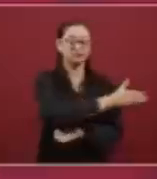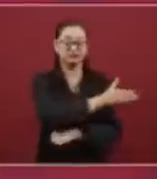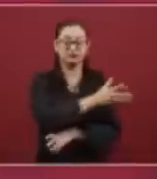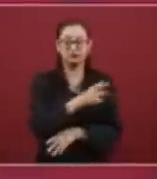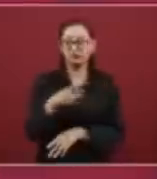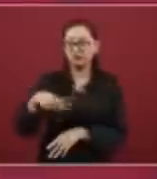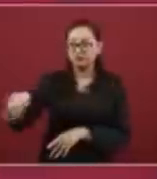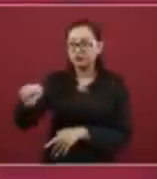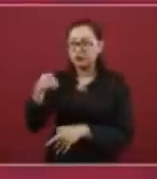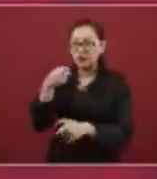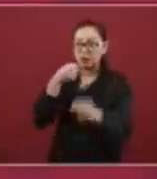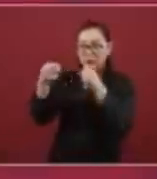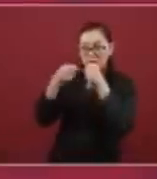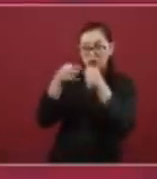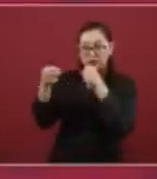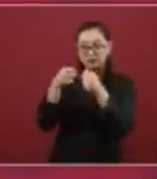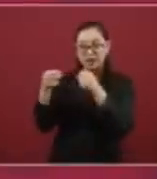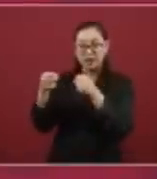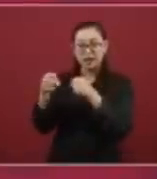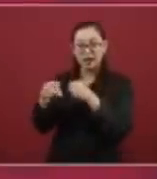periodista